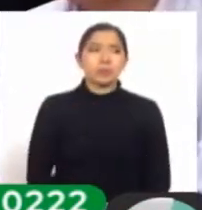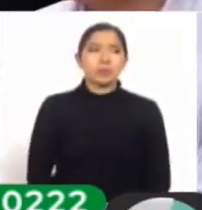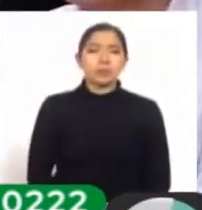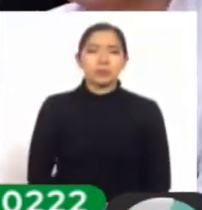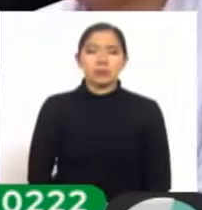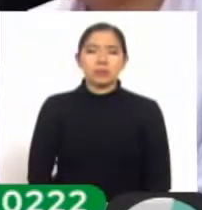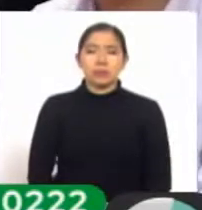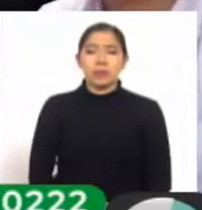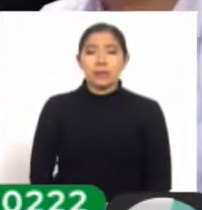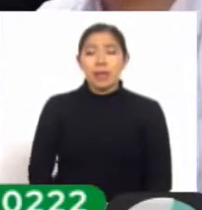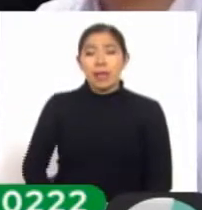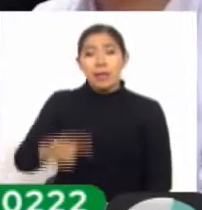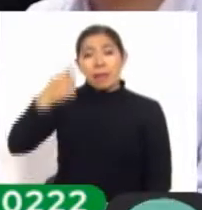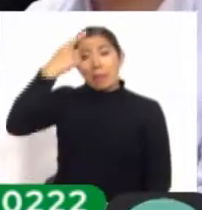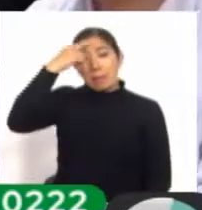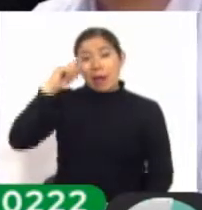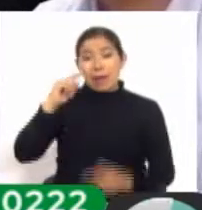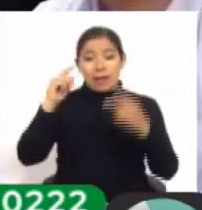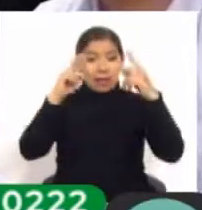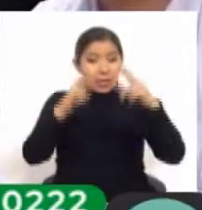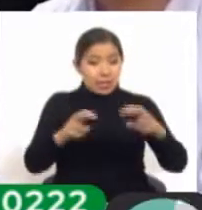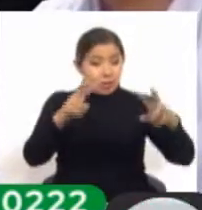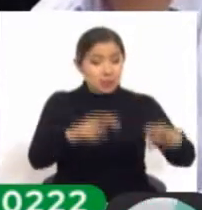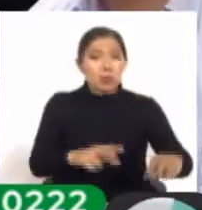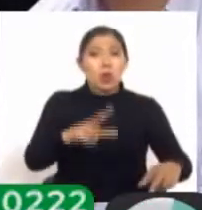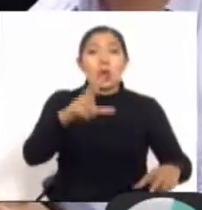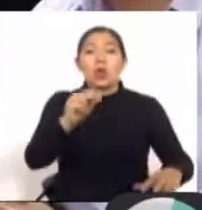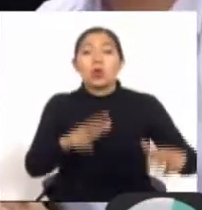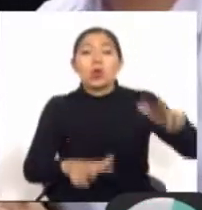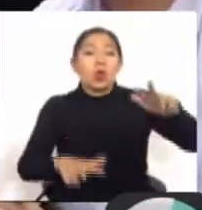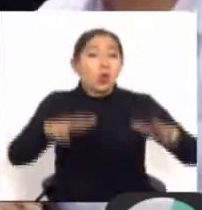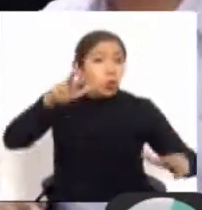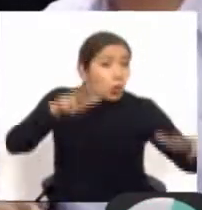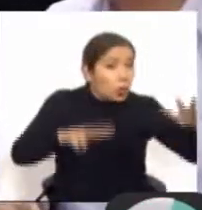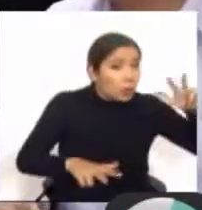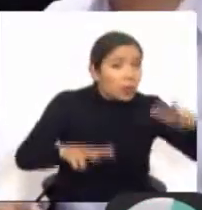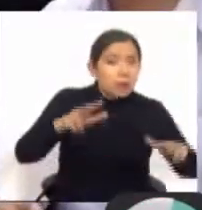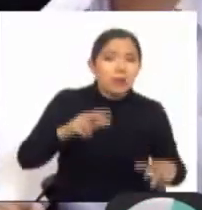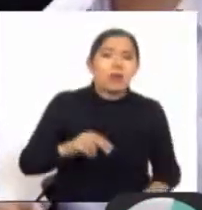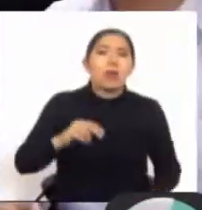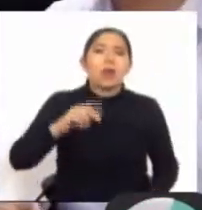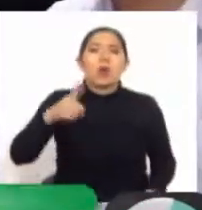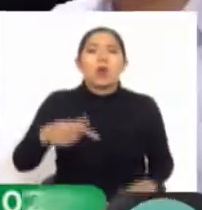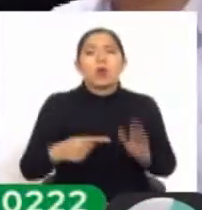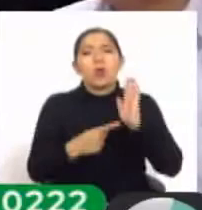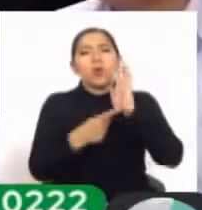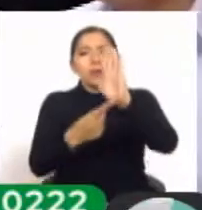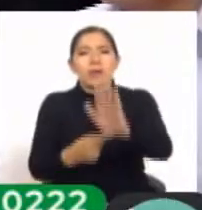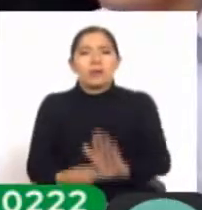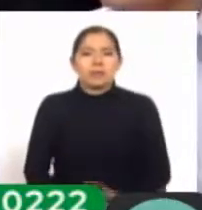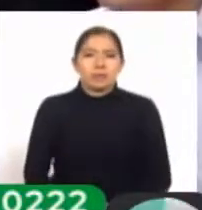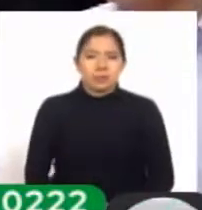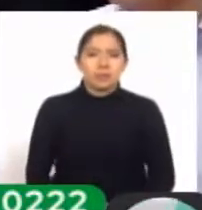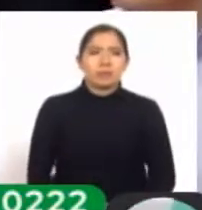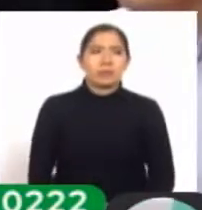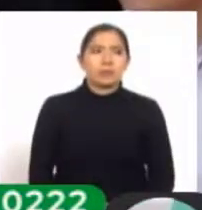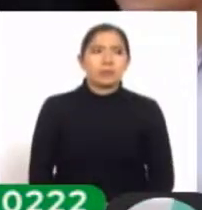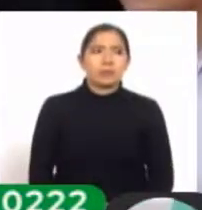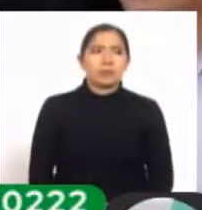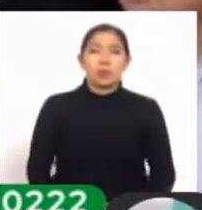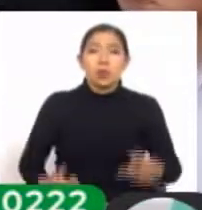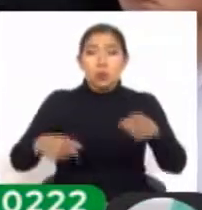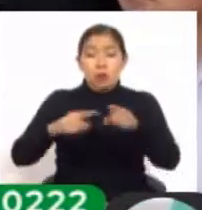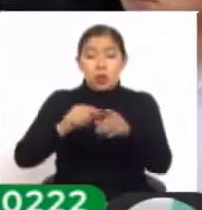Para no entorpecer las investigaciones, se lo presentarán más allá, una vez se